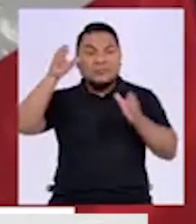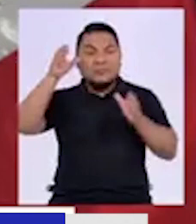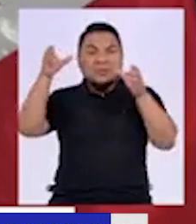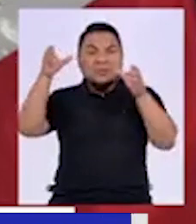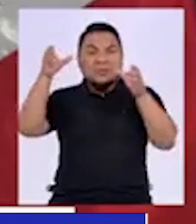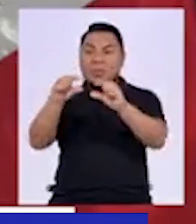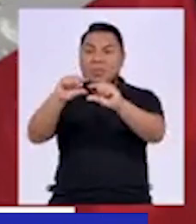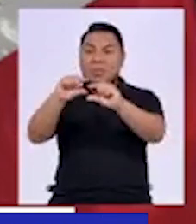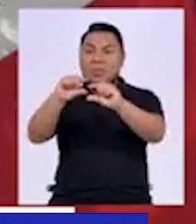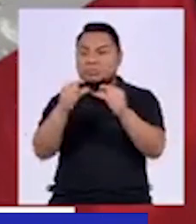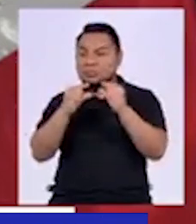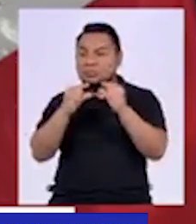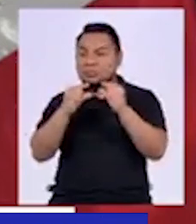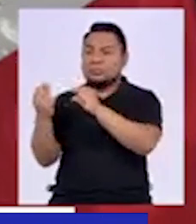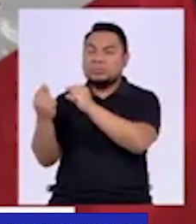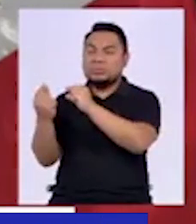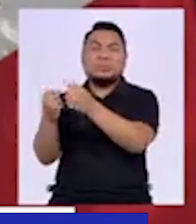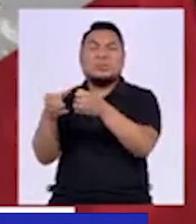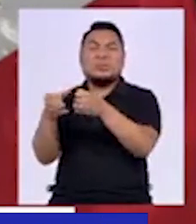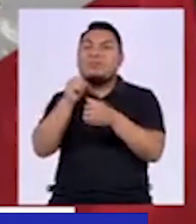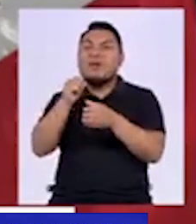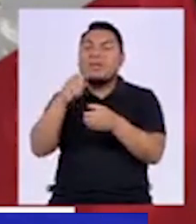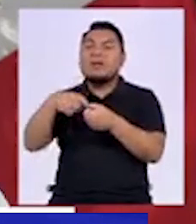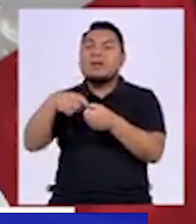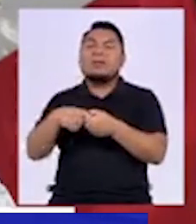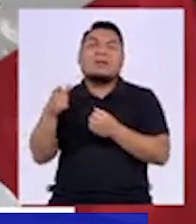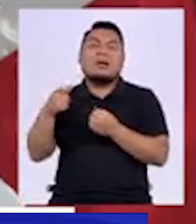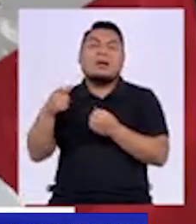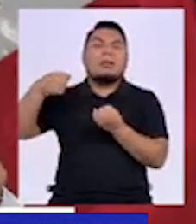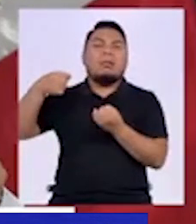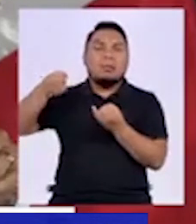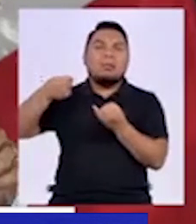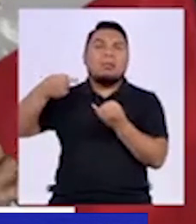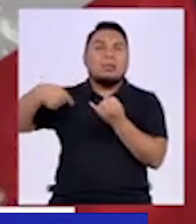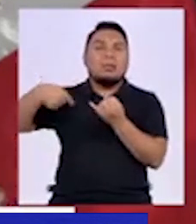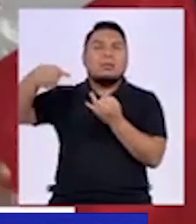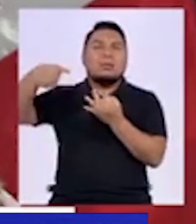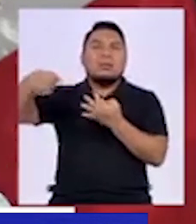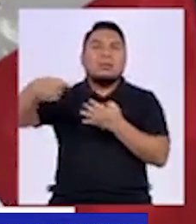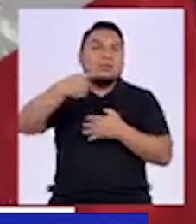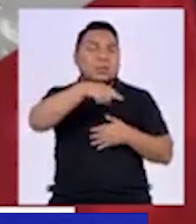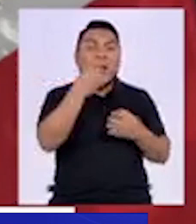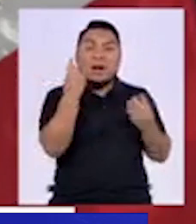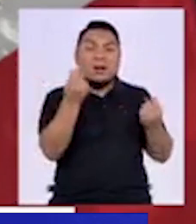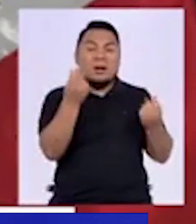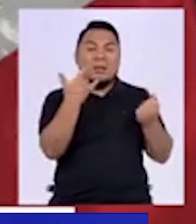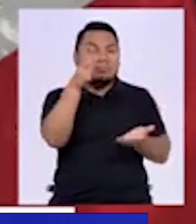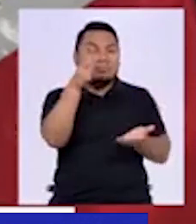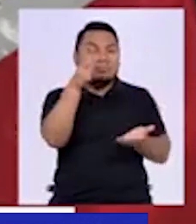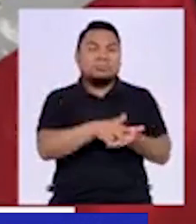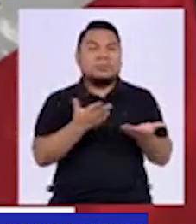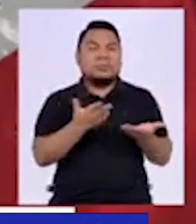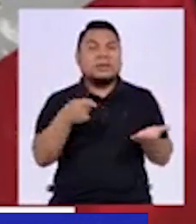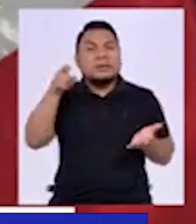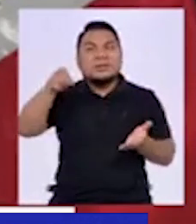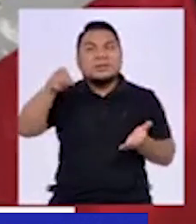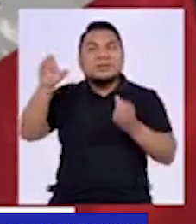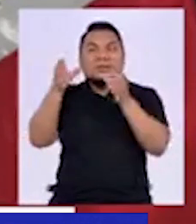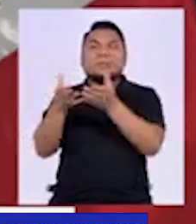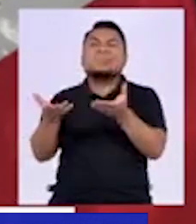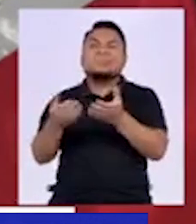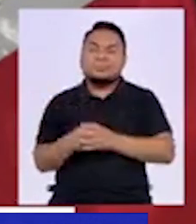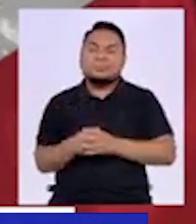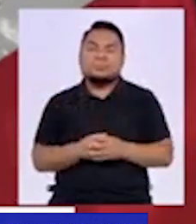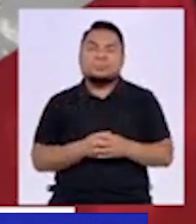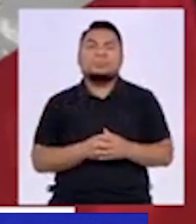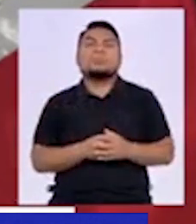de comisiones pueden tomar más días de los que requerimos nosotros para tomar acciones en algunos casos. Y entonces